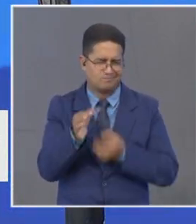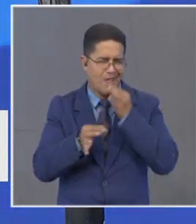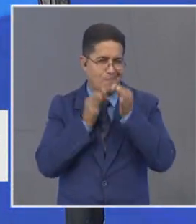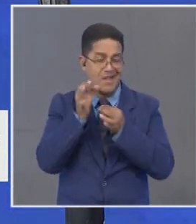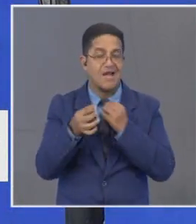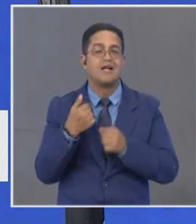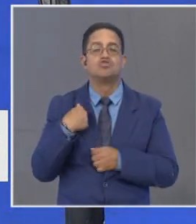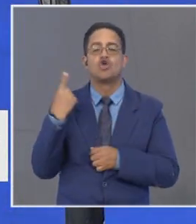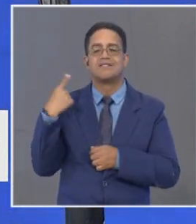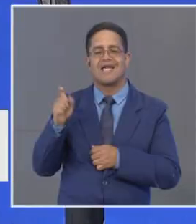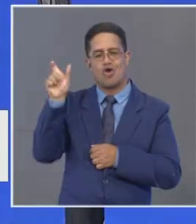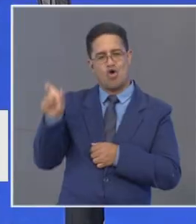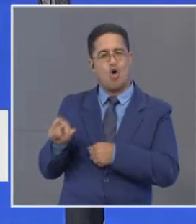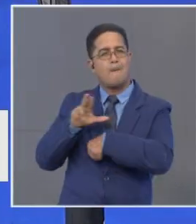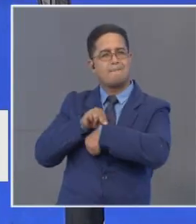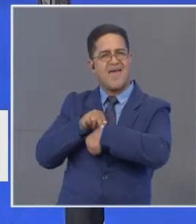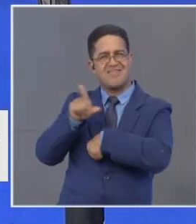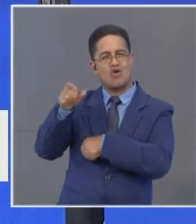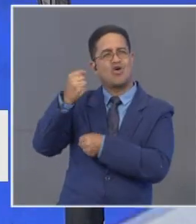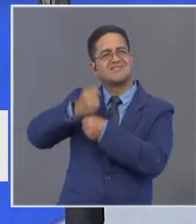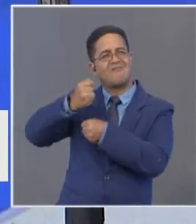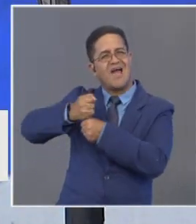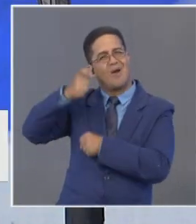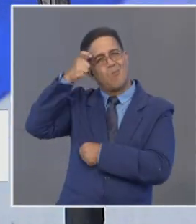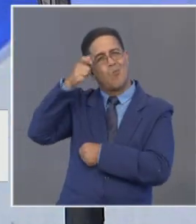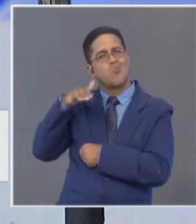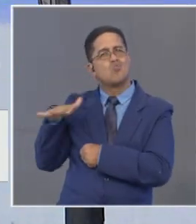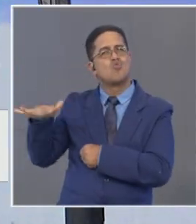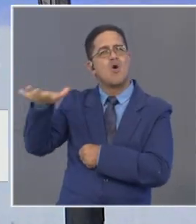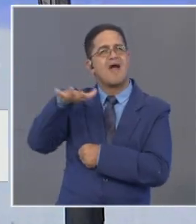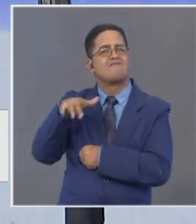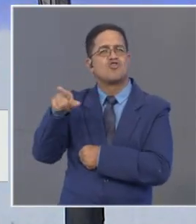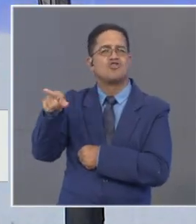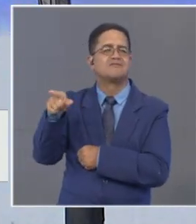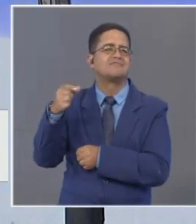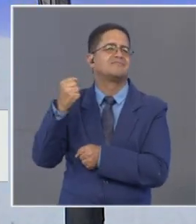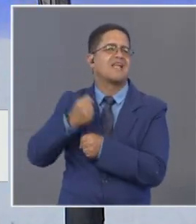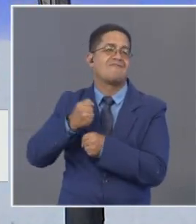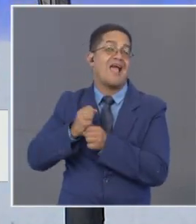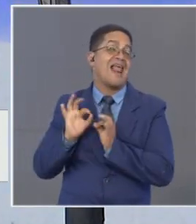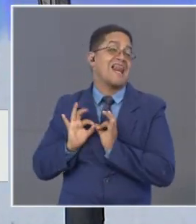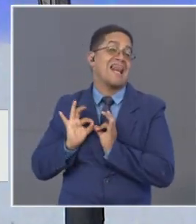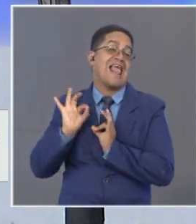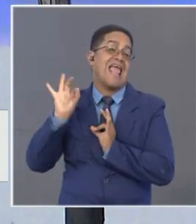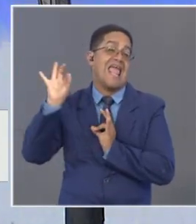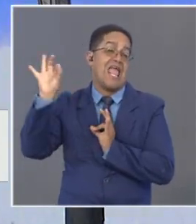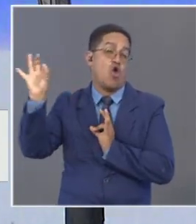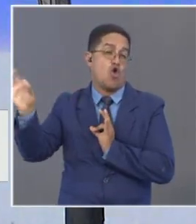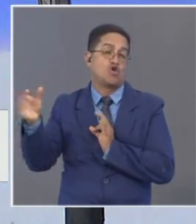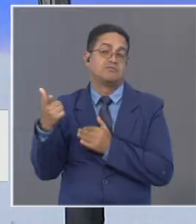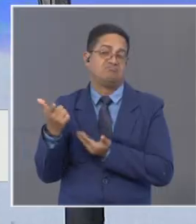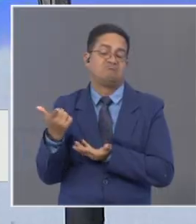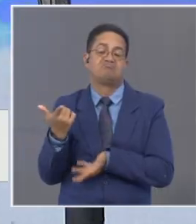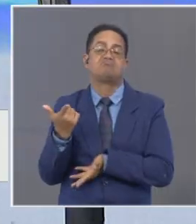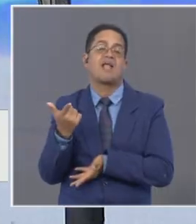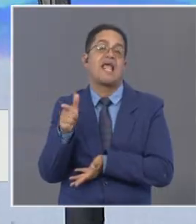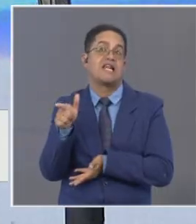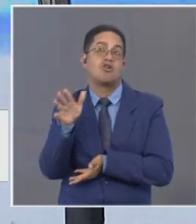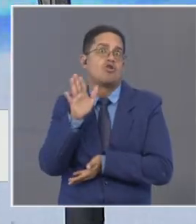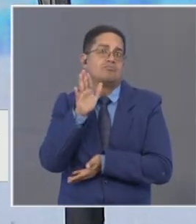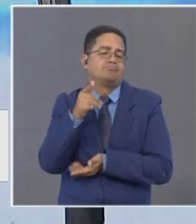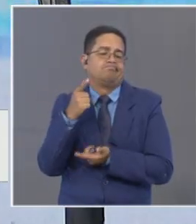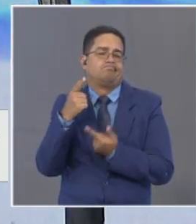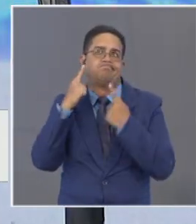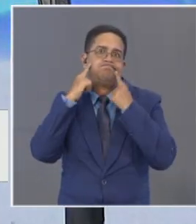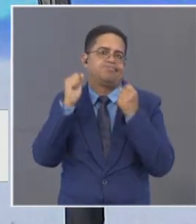un médico rural que lo tengo en una zona muy alejada y muy probablemente no tenga la experticia de